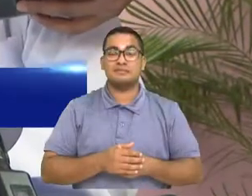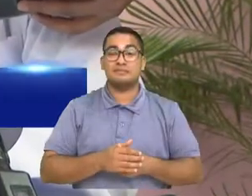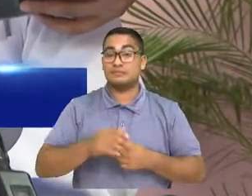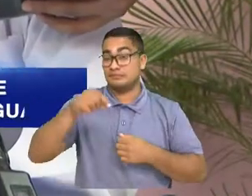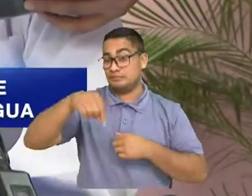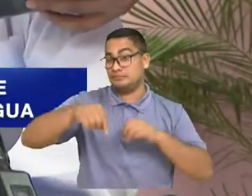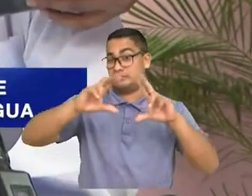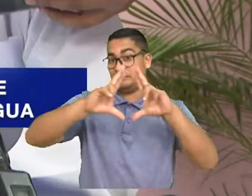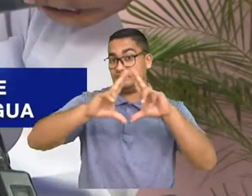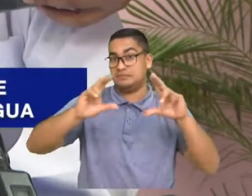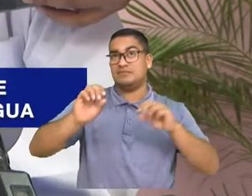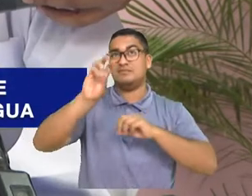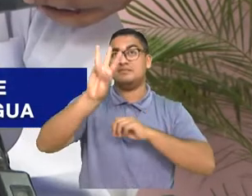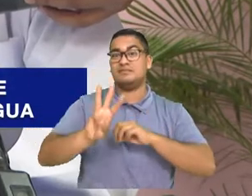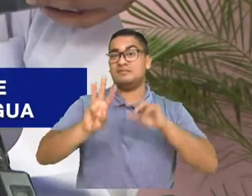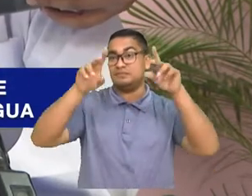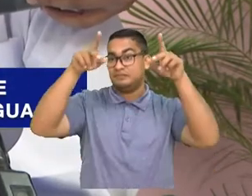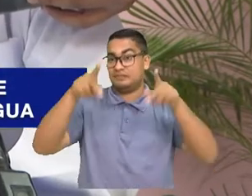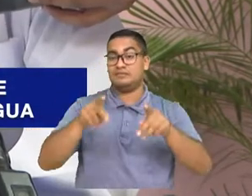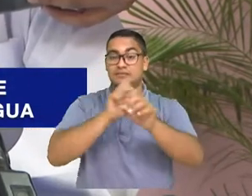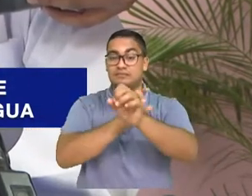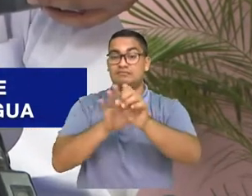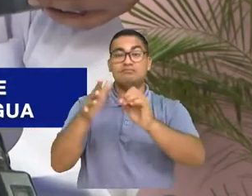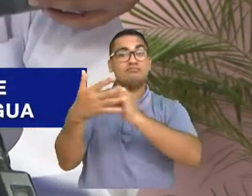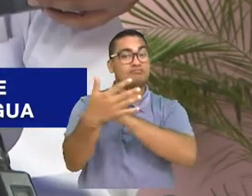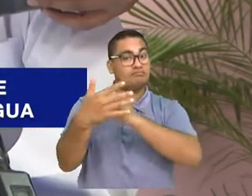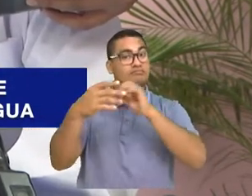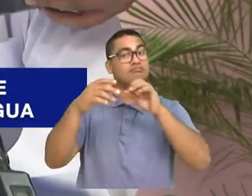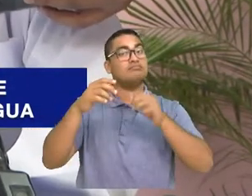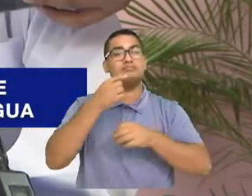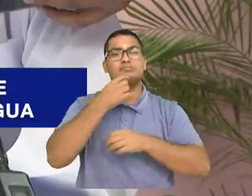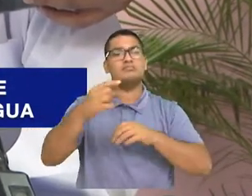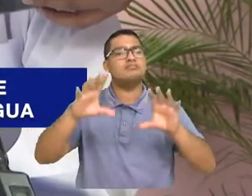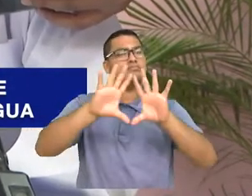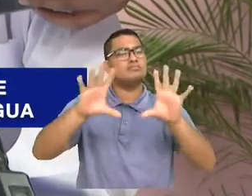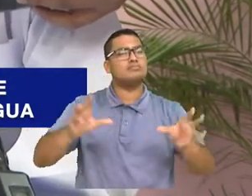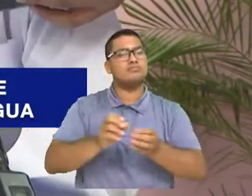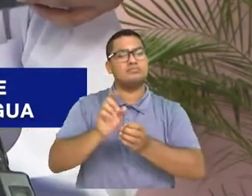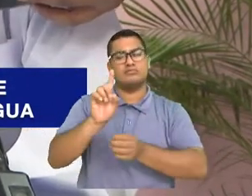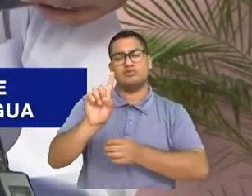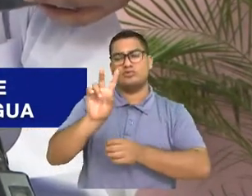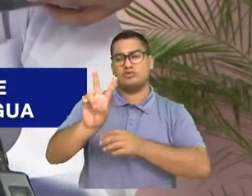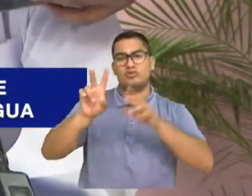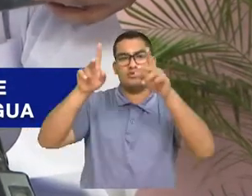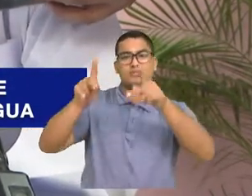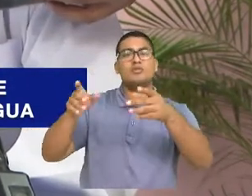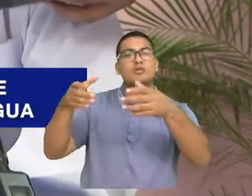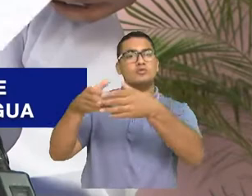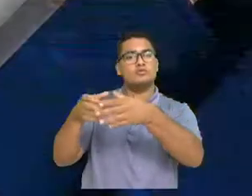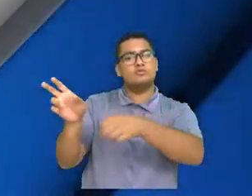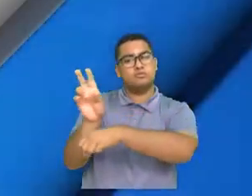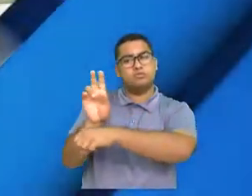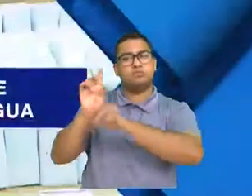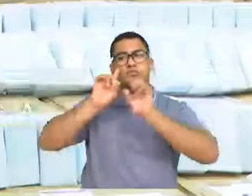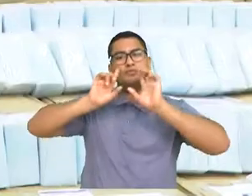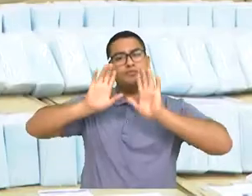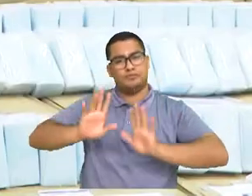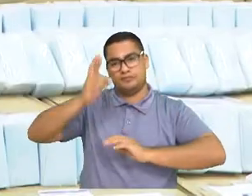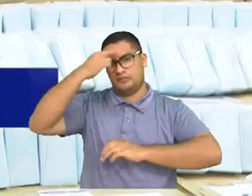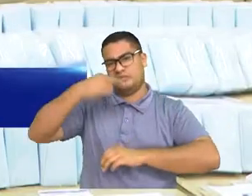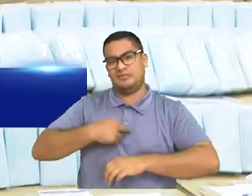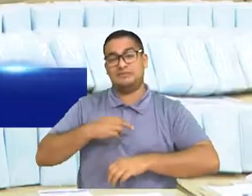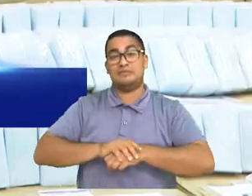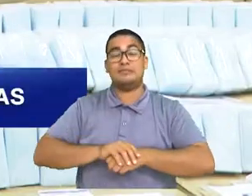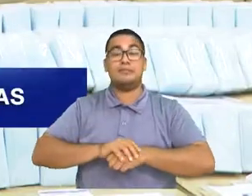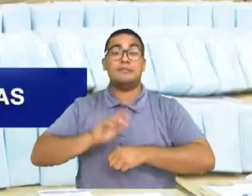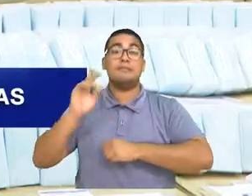Nicaragua mantiene 3 casos positivos de coronavirus y un total de 12 personas en seguimiento responsable. República de